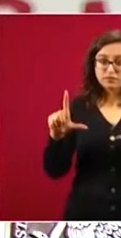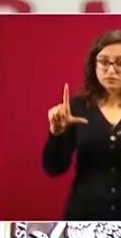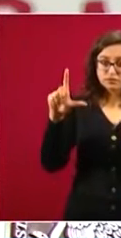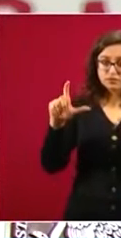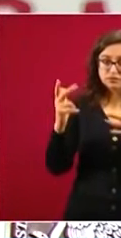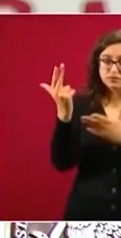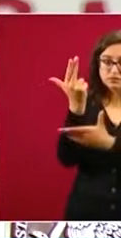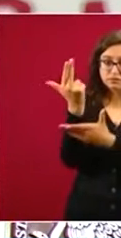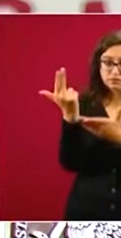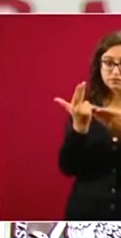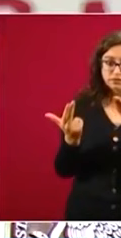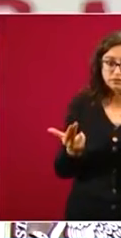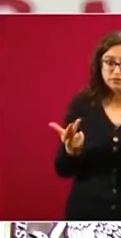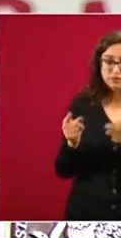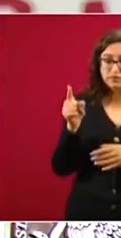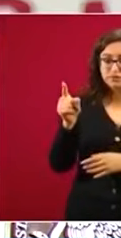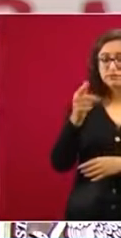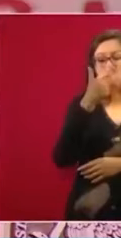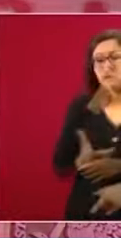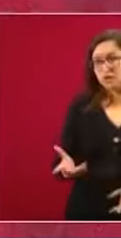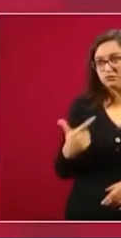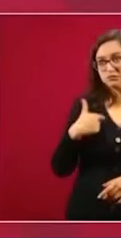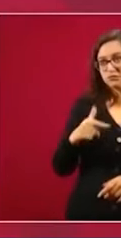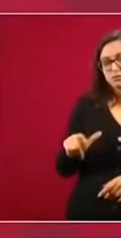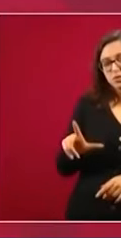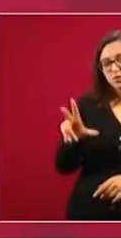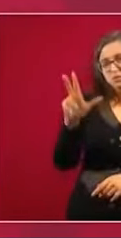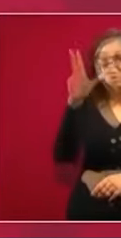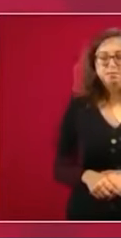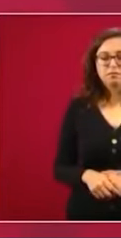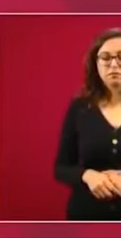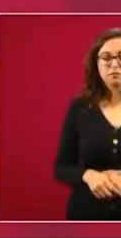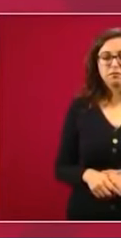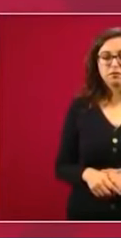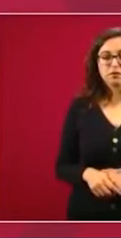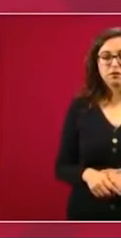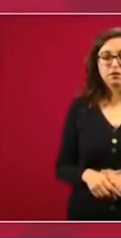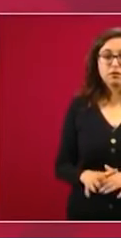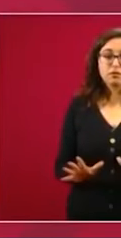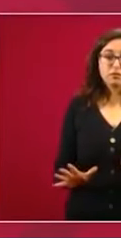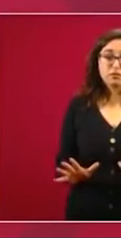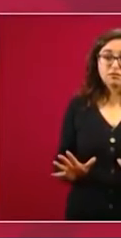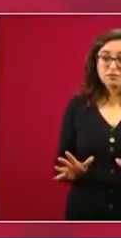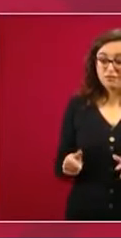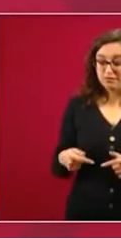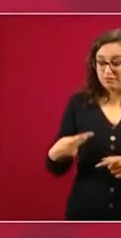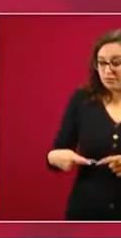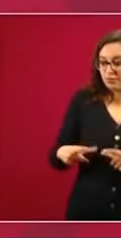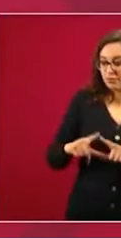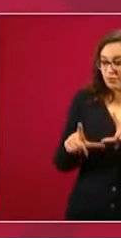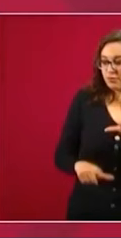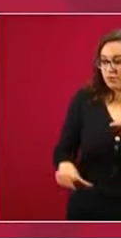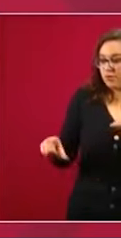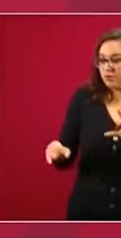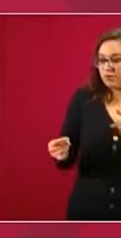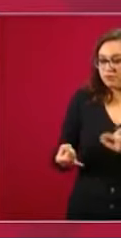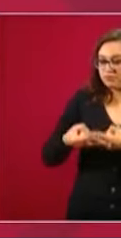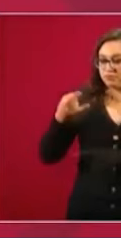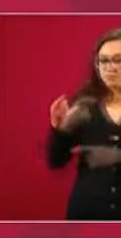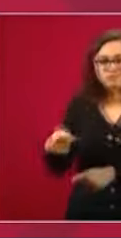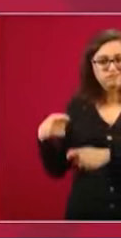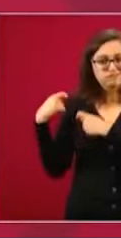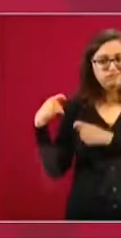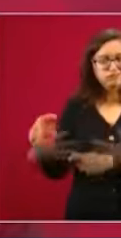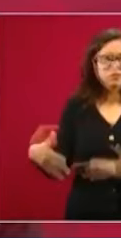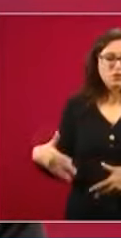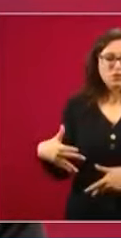la pintura de Francisco I. Madero. Yo creo que quien conoce la historia de este luchador